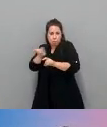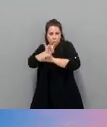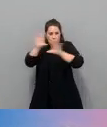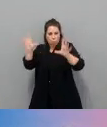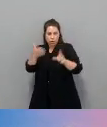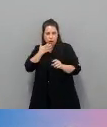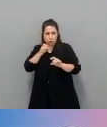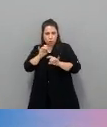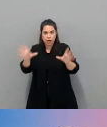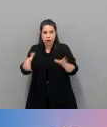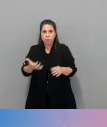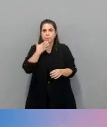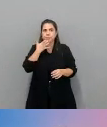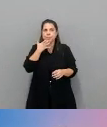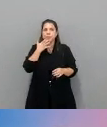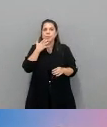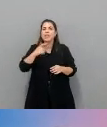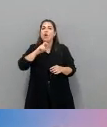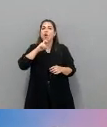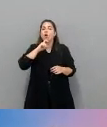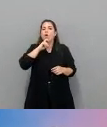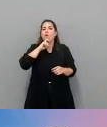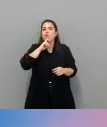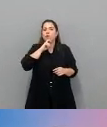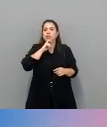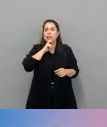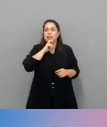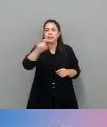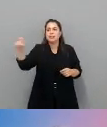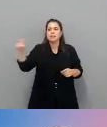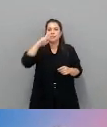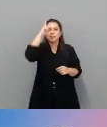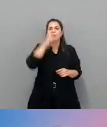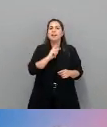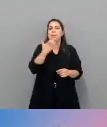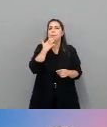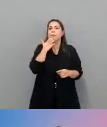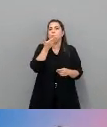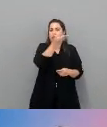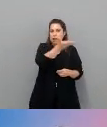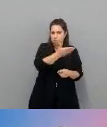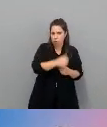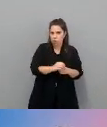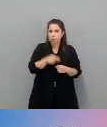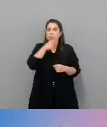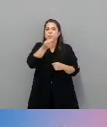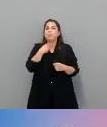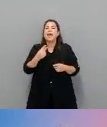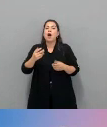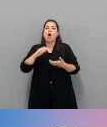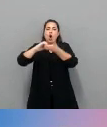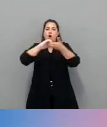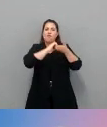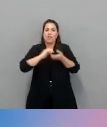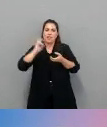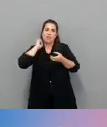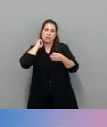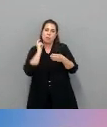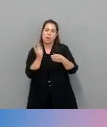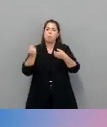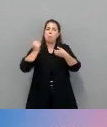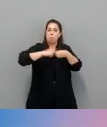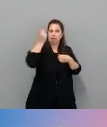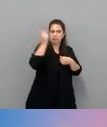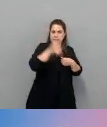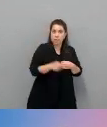Fundaciones como, por ejemplo, la ONCE, que también es un partner importante de nuestra confederación. E incluso